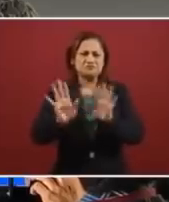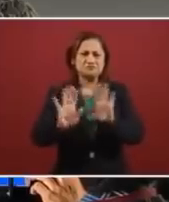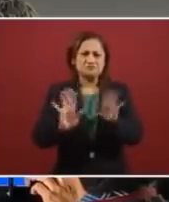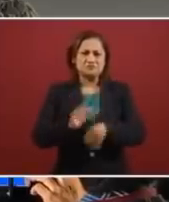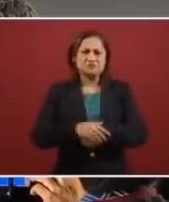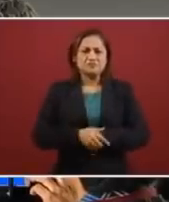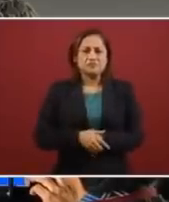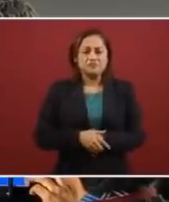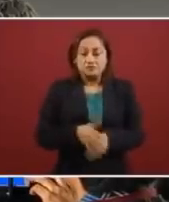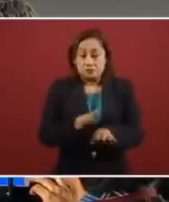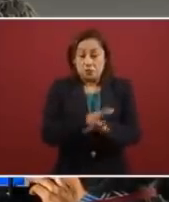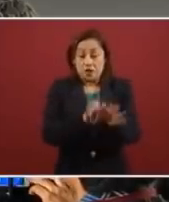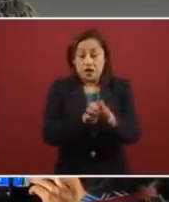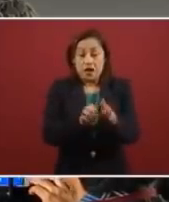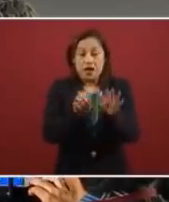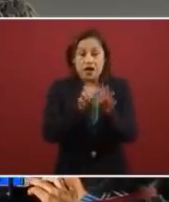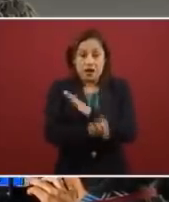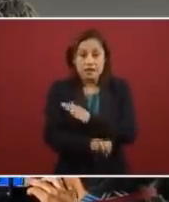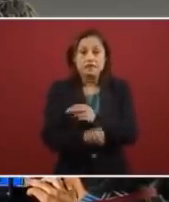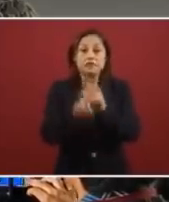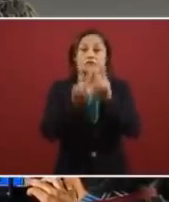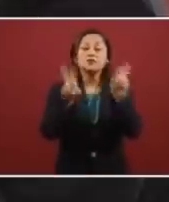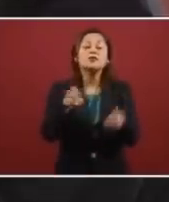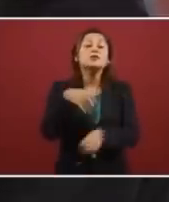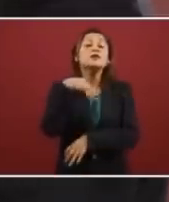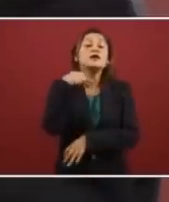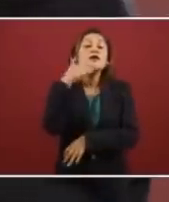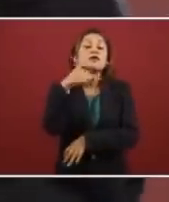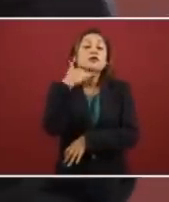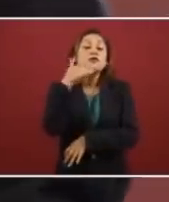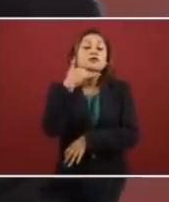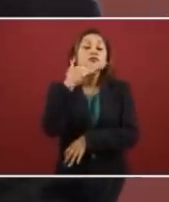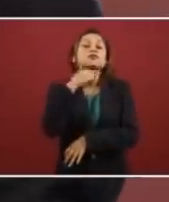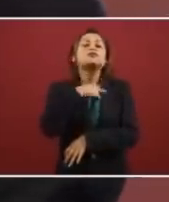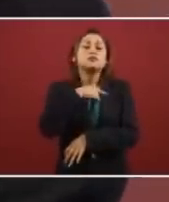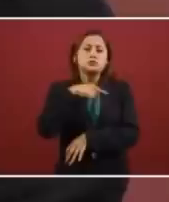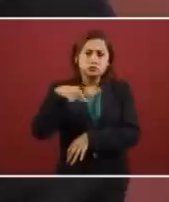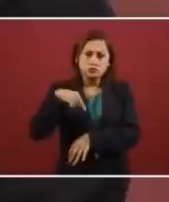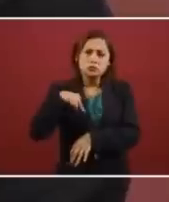corrupción la vamos a erradicarse